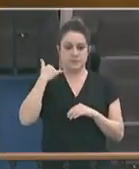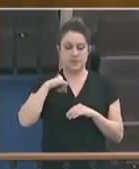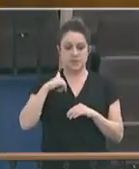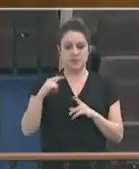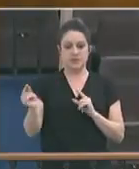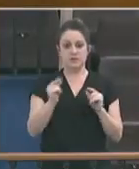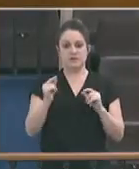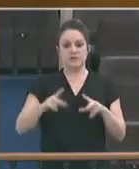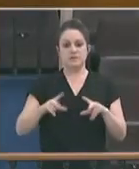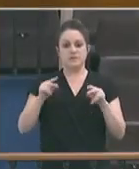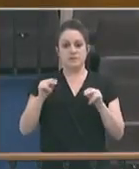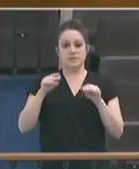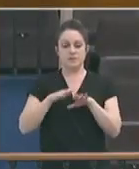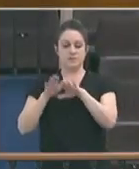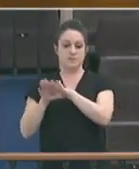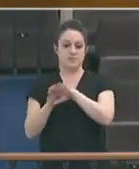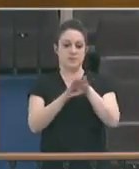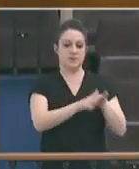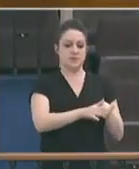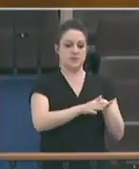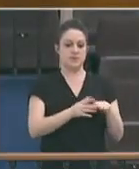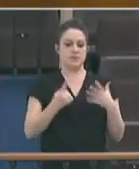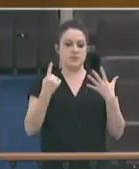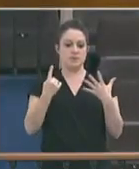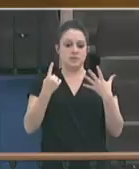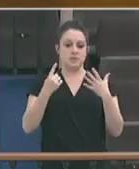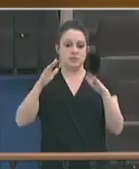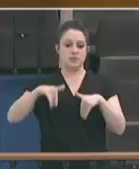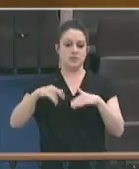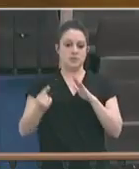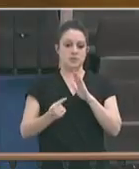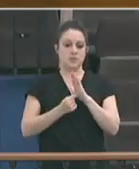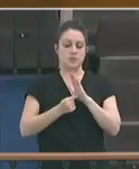terminadas las votaciones, pasamos al sexto y último punto del orden del día, que incluye